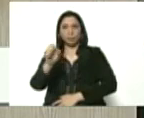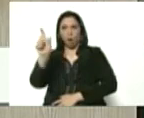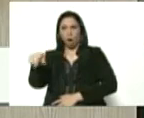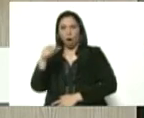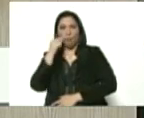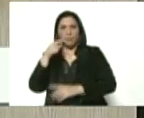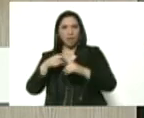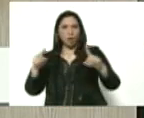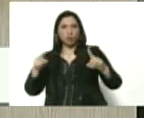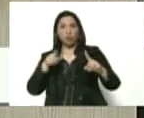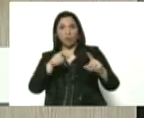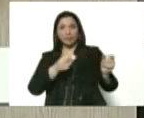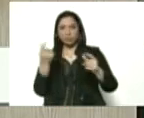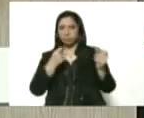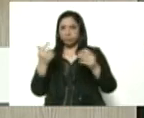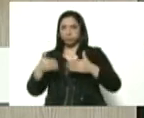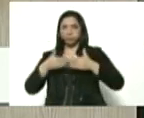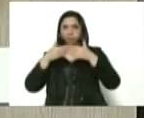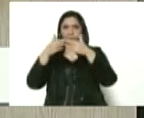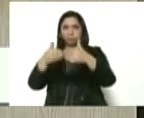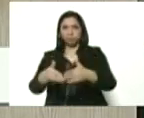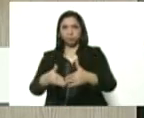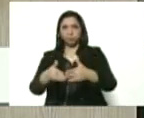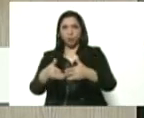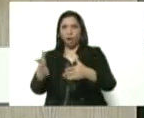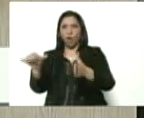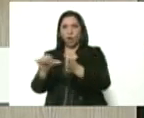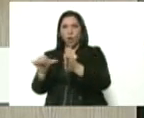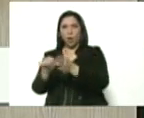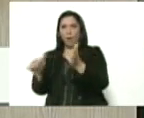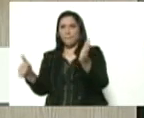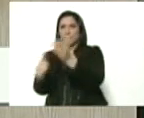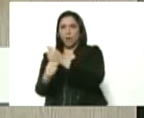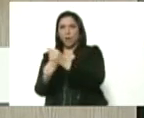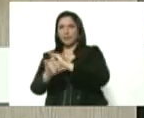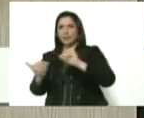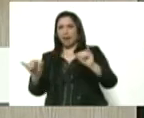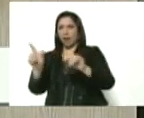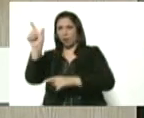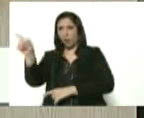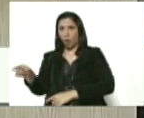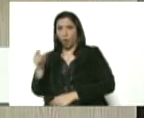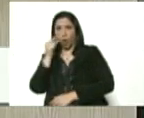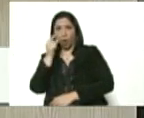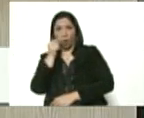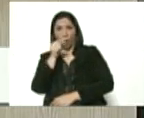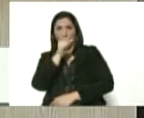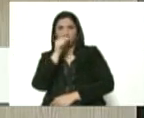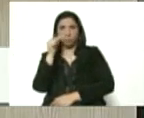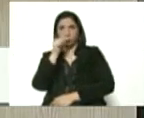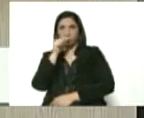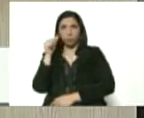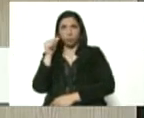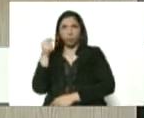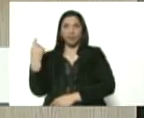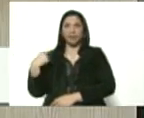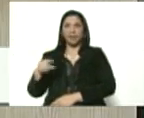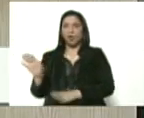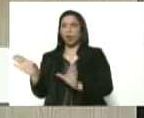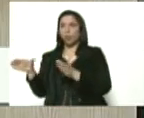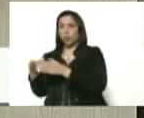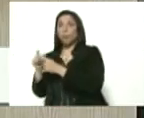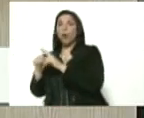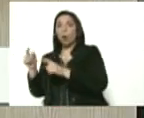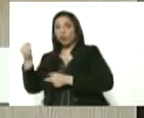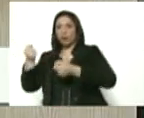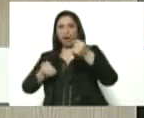en ese desembarco iban a ir a un punto donde ya este narcotraficante alias Pepero tenía un grupo de